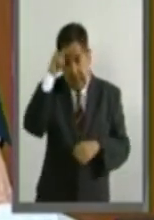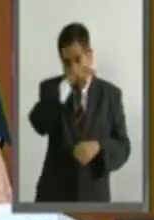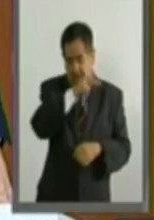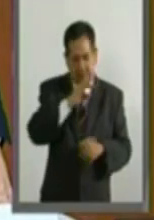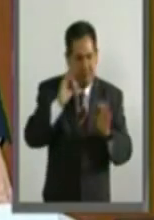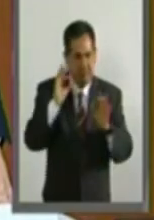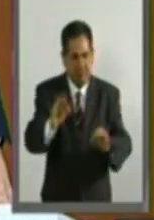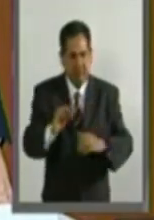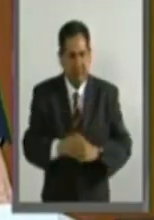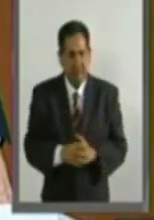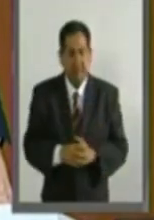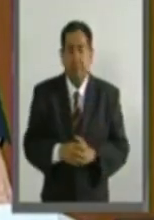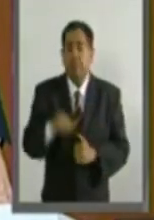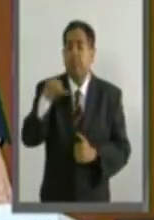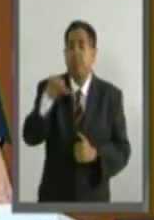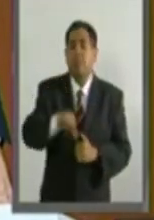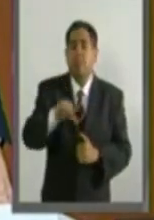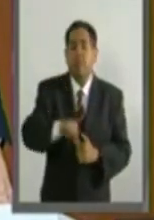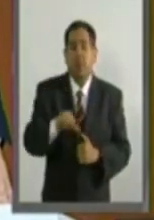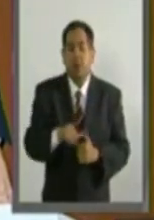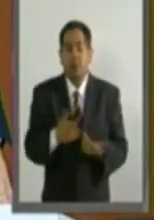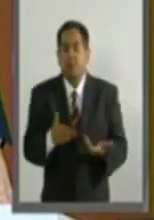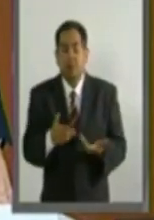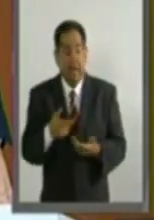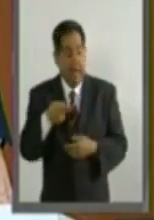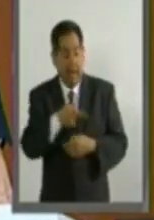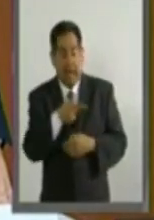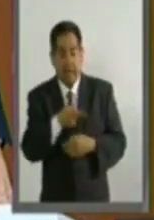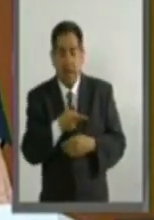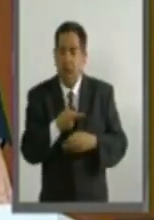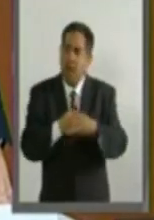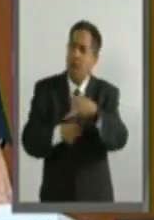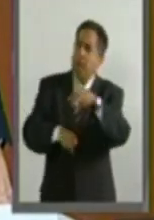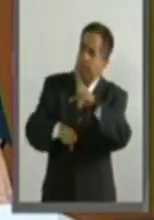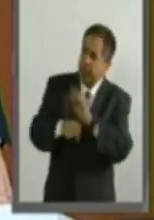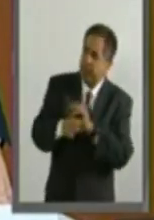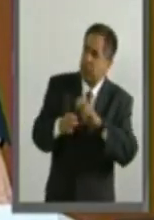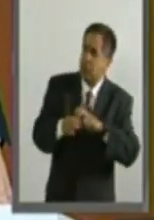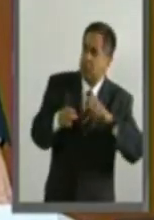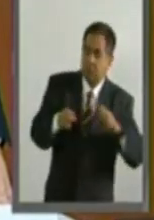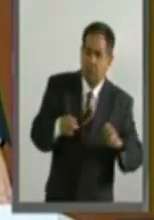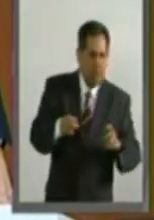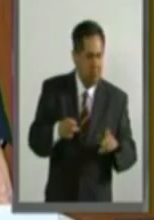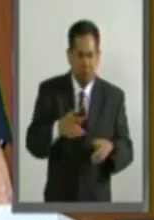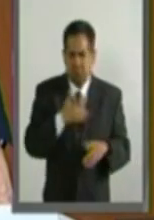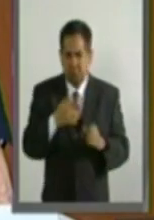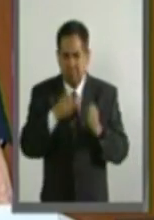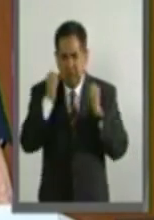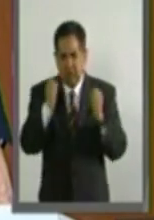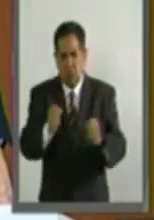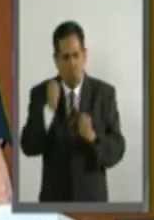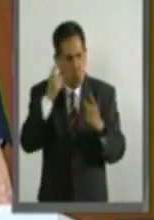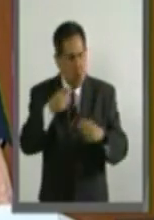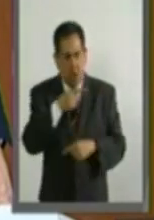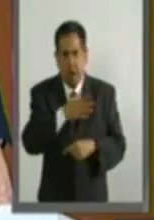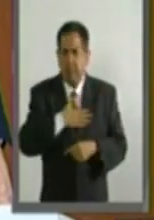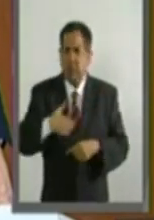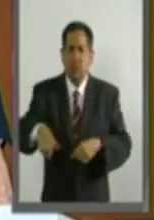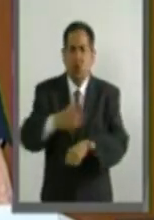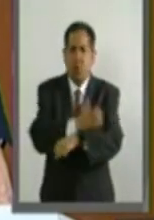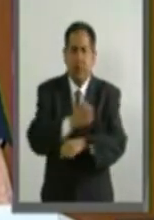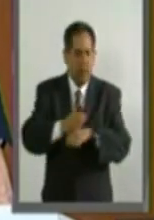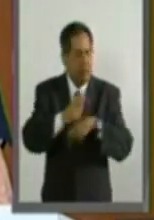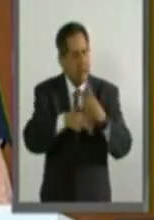Nayarit, y hoy que pide licencia, estoy seguro que mis compañeras y compañeros